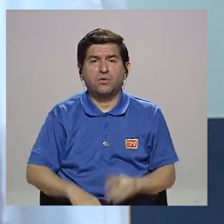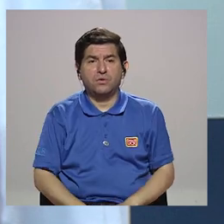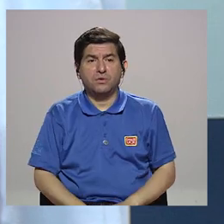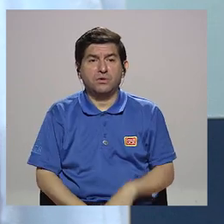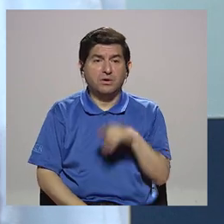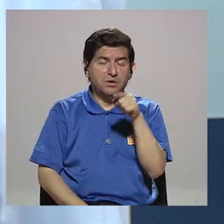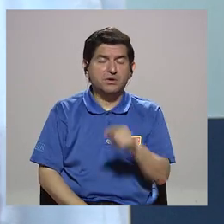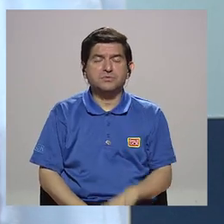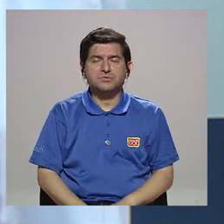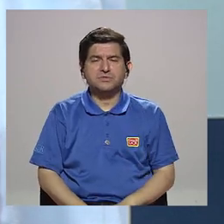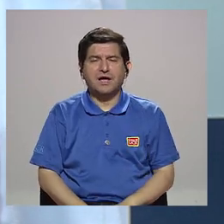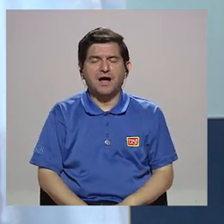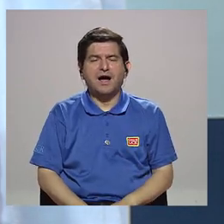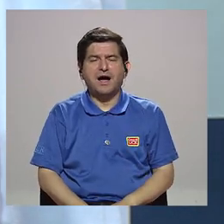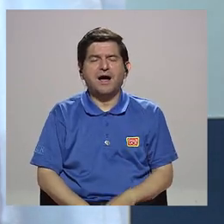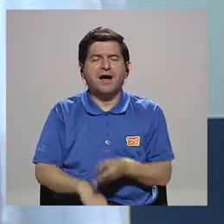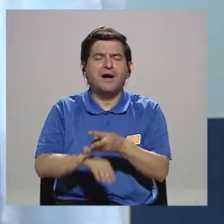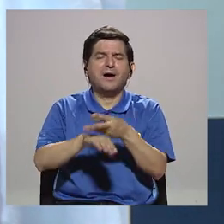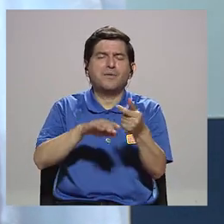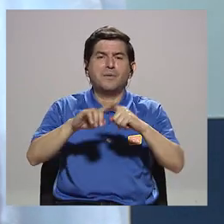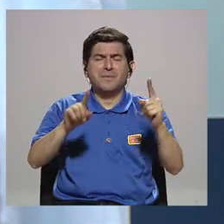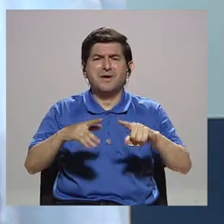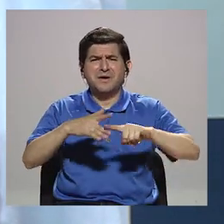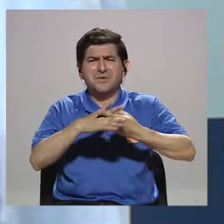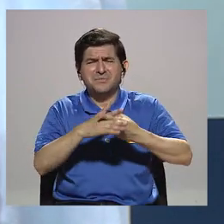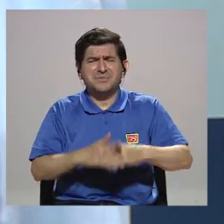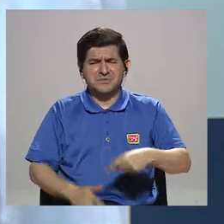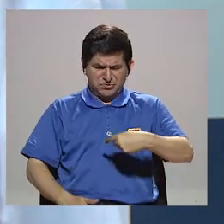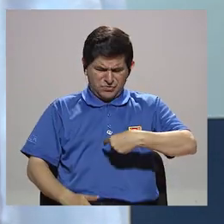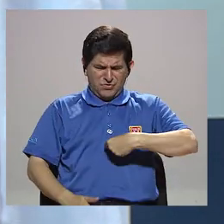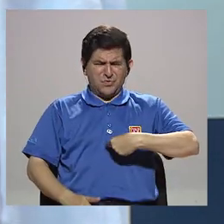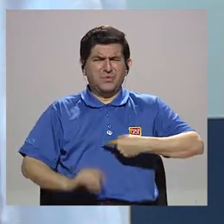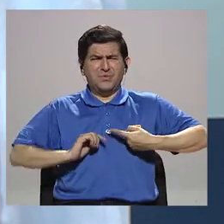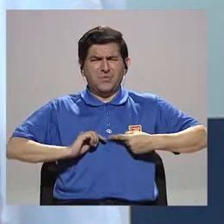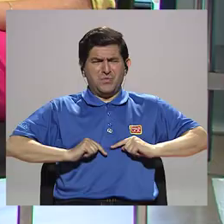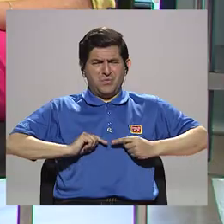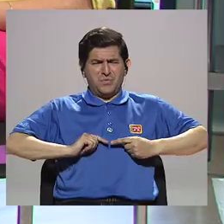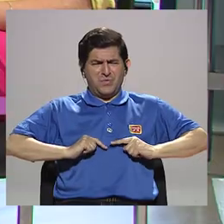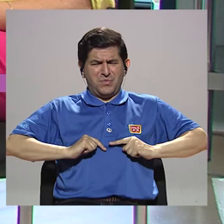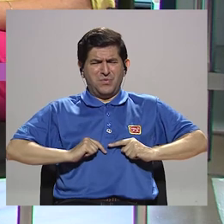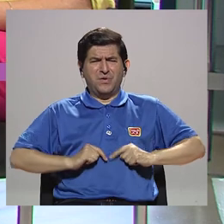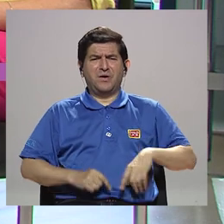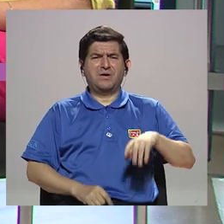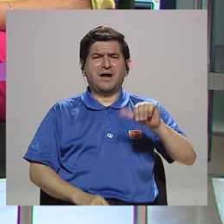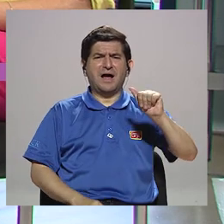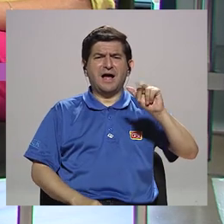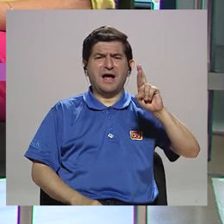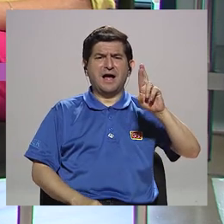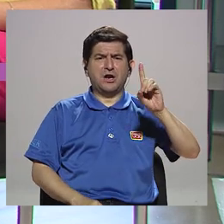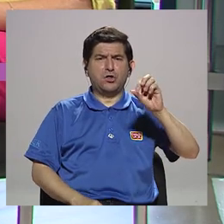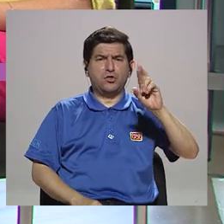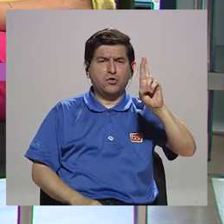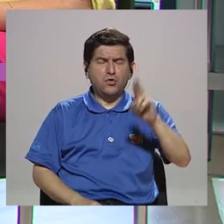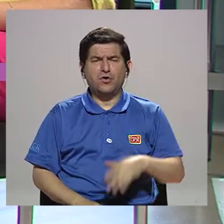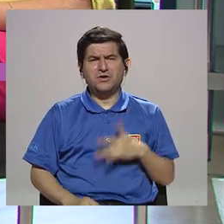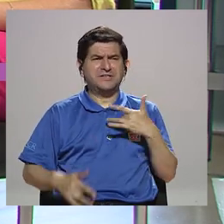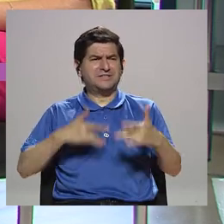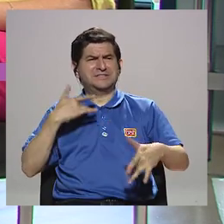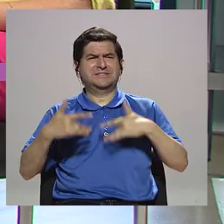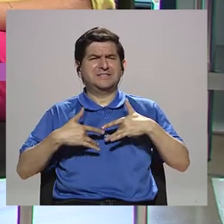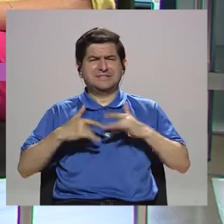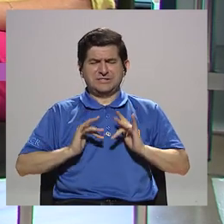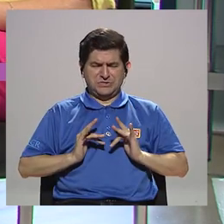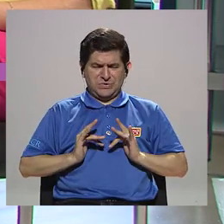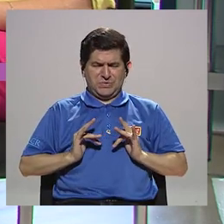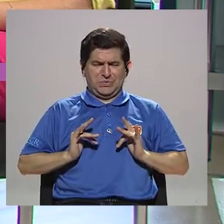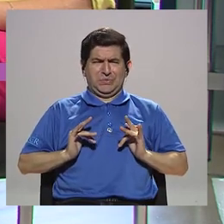entonces te tomaste, se te alivió la rodilla, pero te comenzó el dolor en la boca del estómago, como un ardor, como una